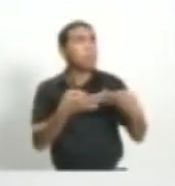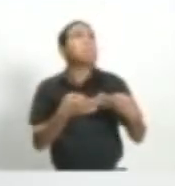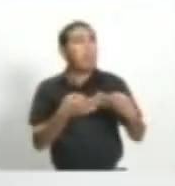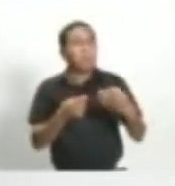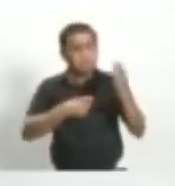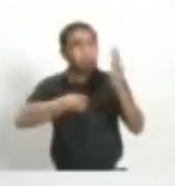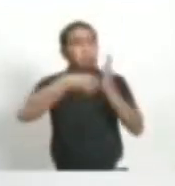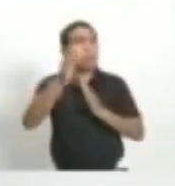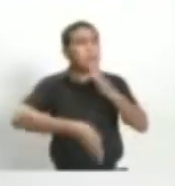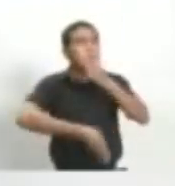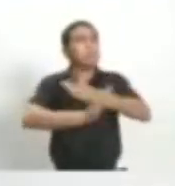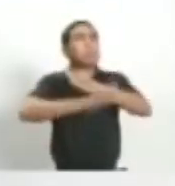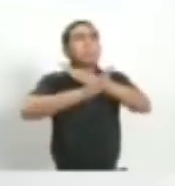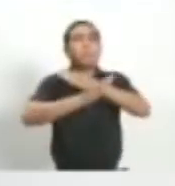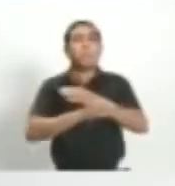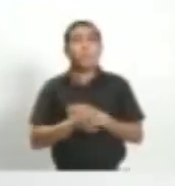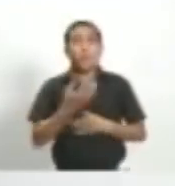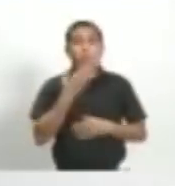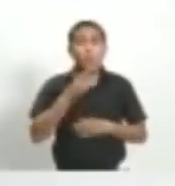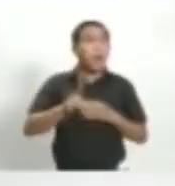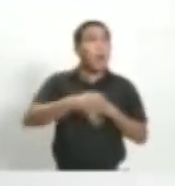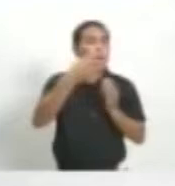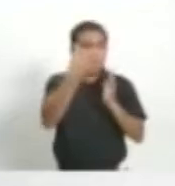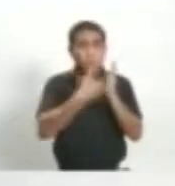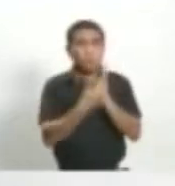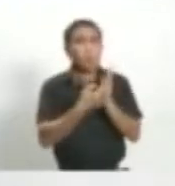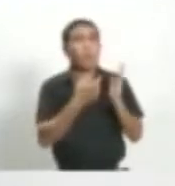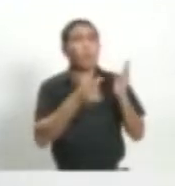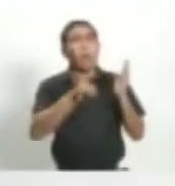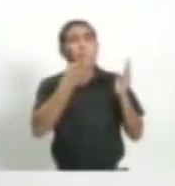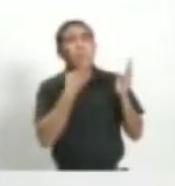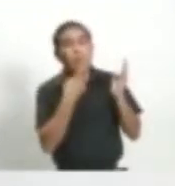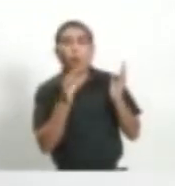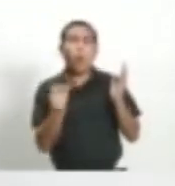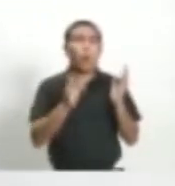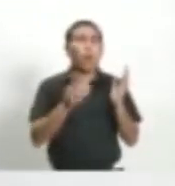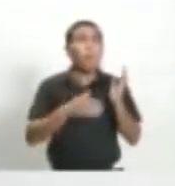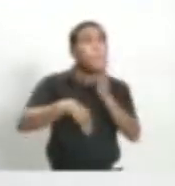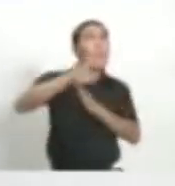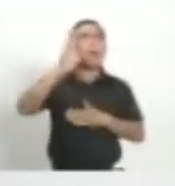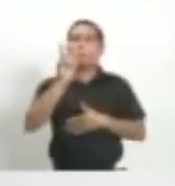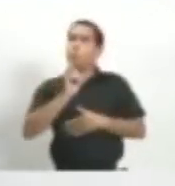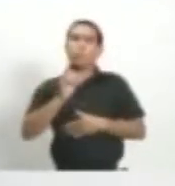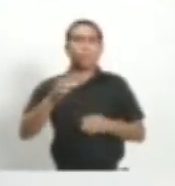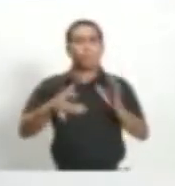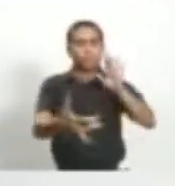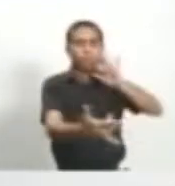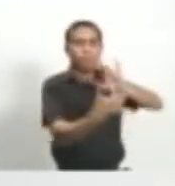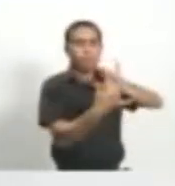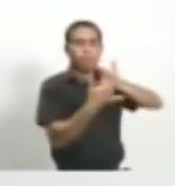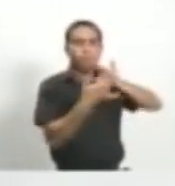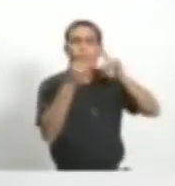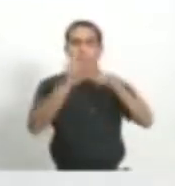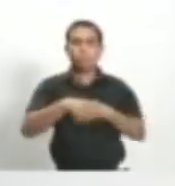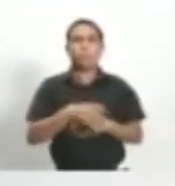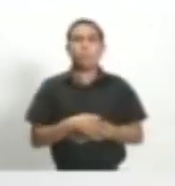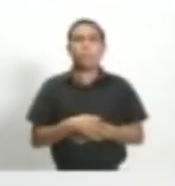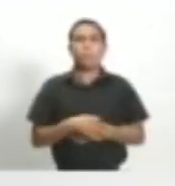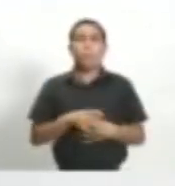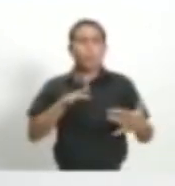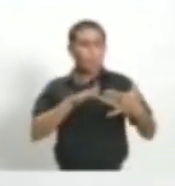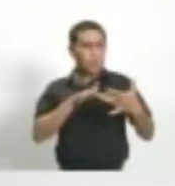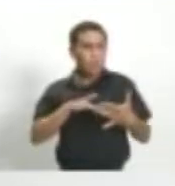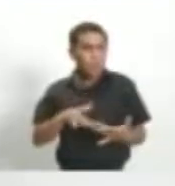decir, no se haga ni más ni menos de lo que dice la licencia. Hay que cumplir lo que dice la licencia. Desafortunadamente puede haber casos en los que una vez